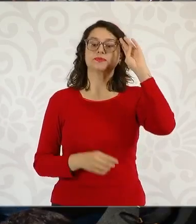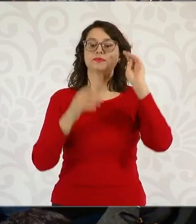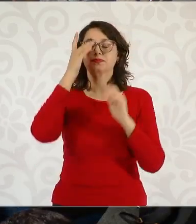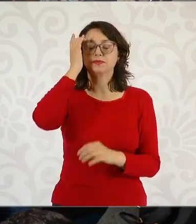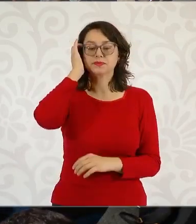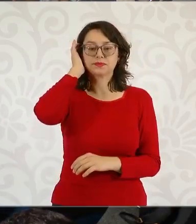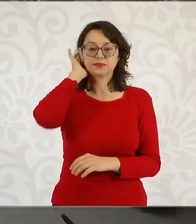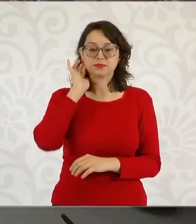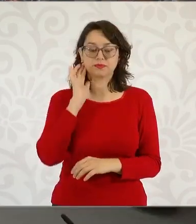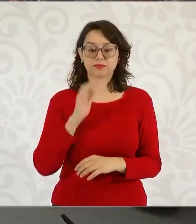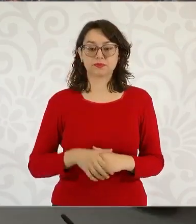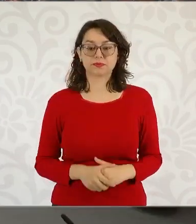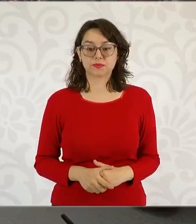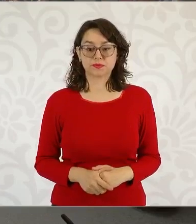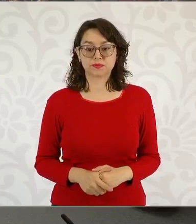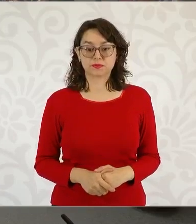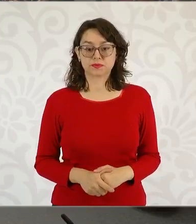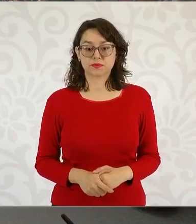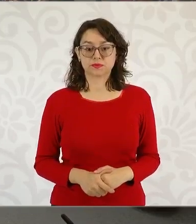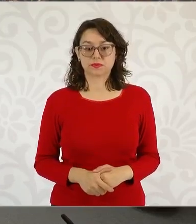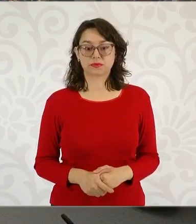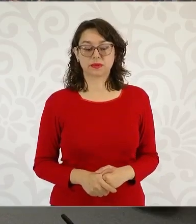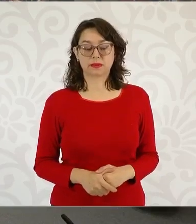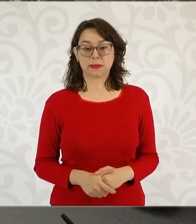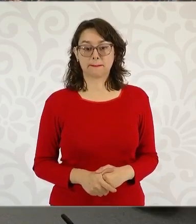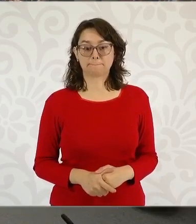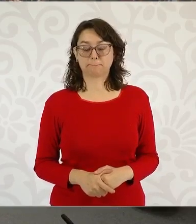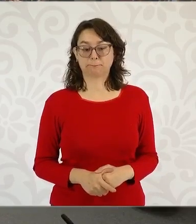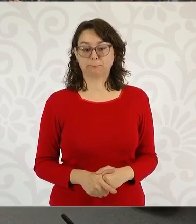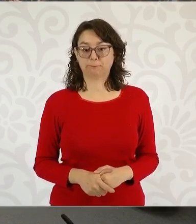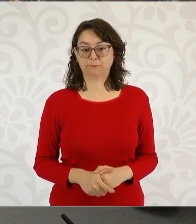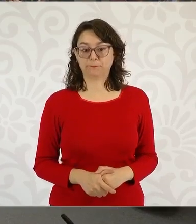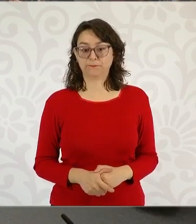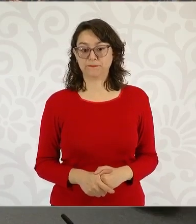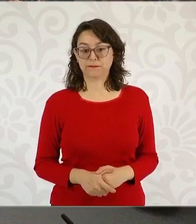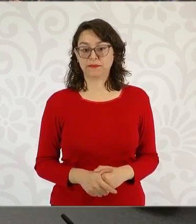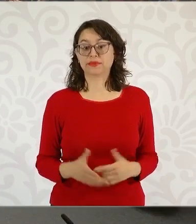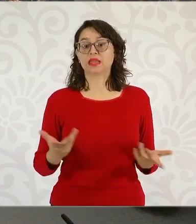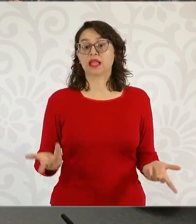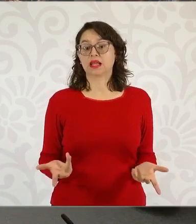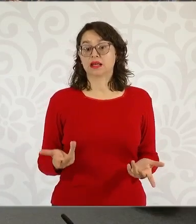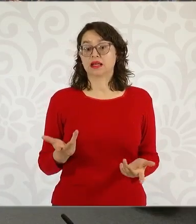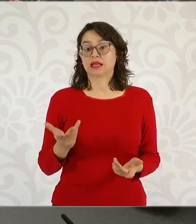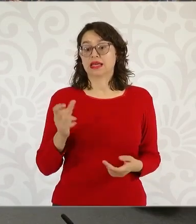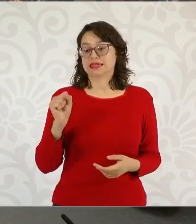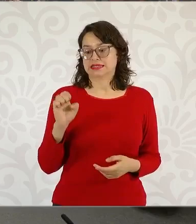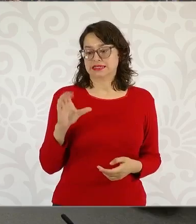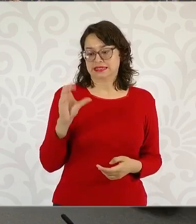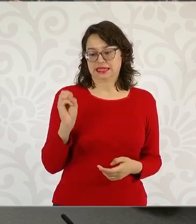En la entrevista que le hacen al jefe de la Unidad de Coordinación de Actividades Extractivas de la Secretaría de